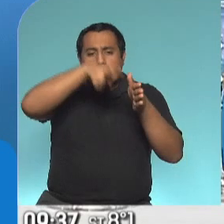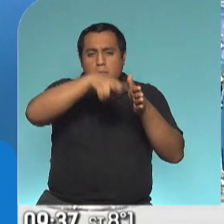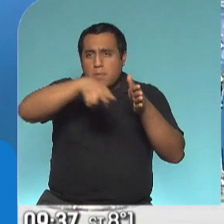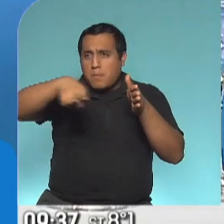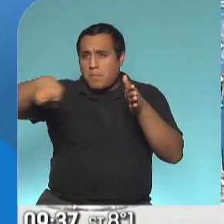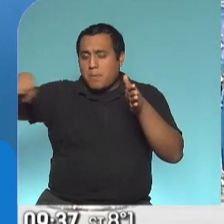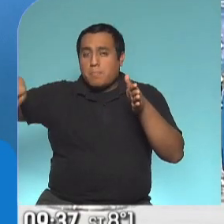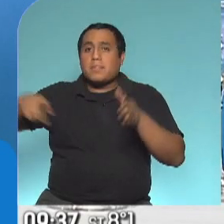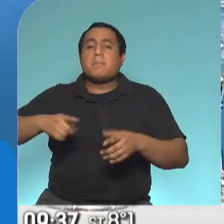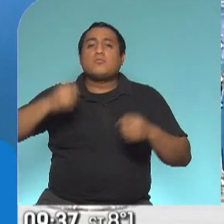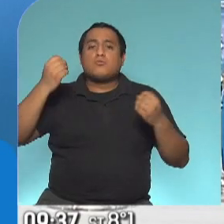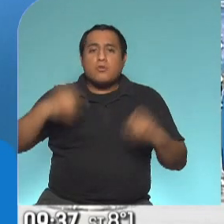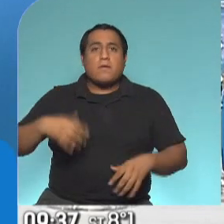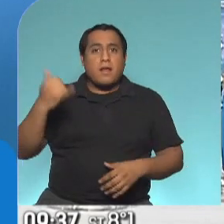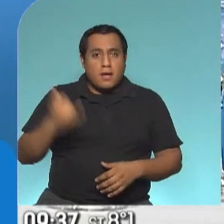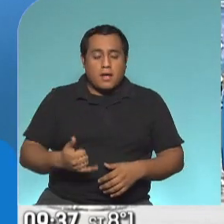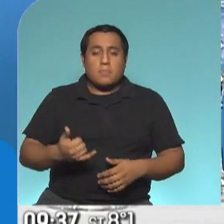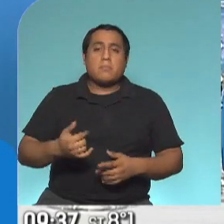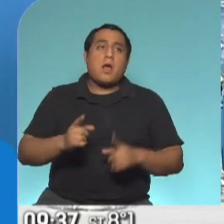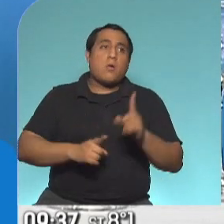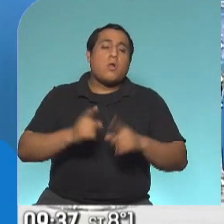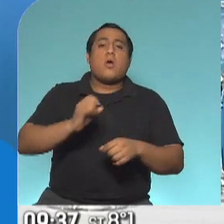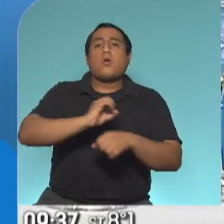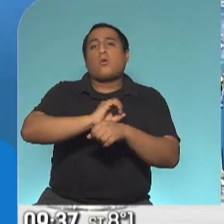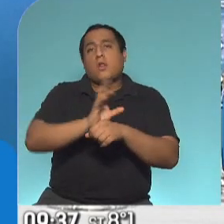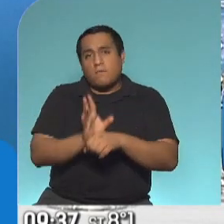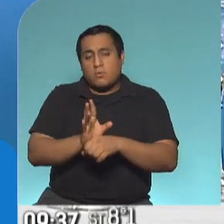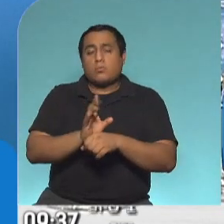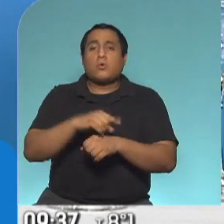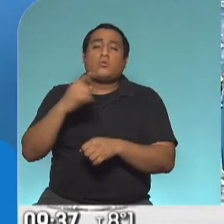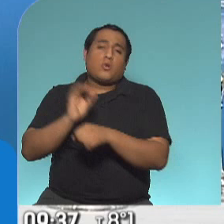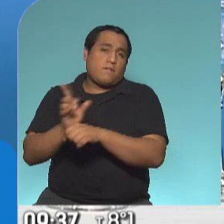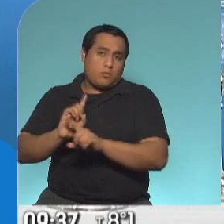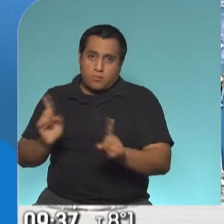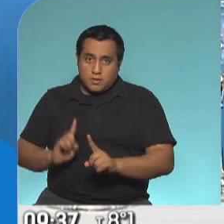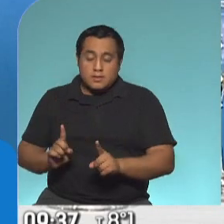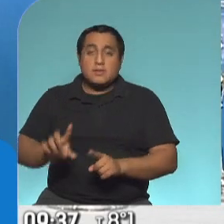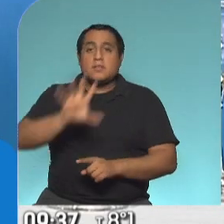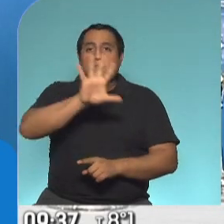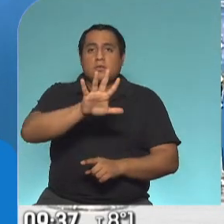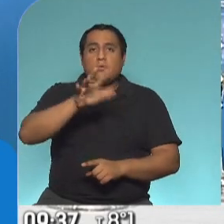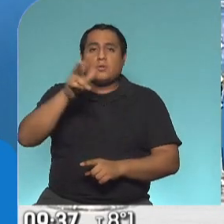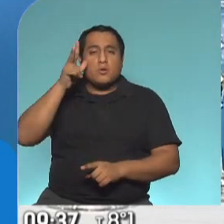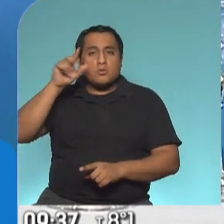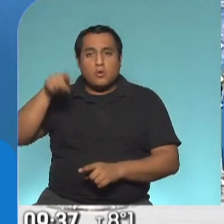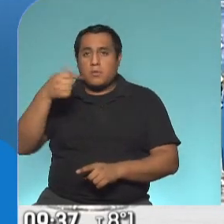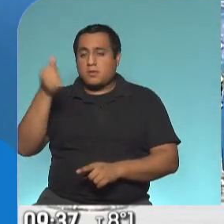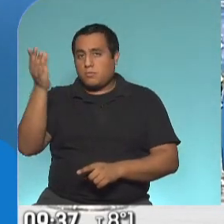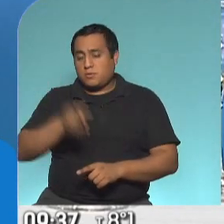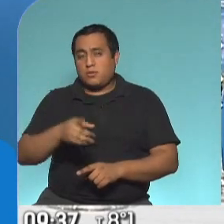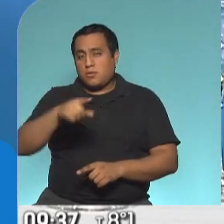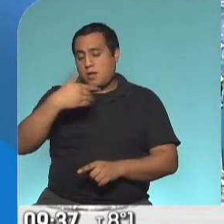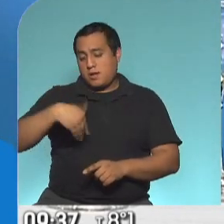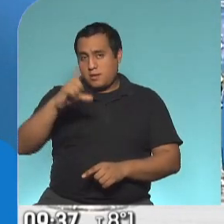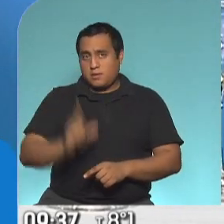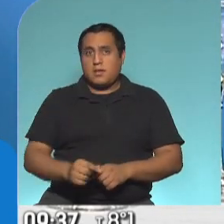disponibles en el país por pacientes con patología co vida y no comida es de 58 6% a nivel nacional